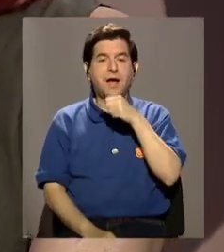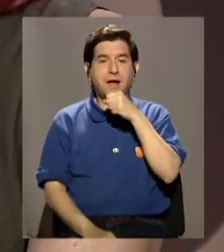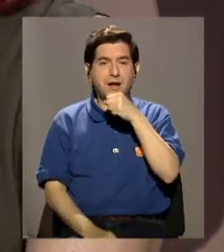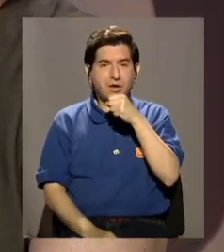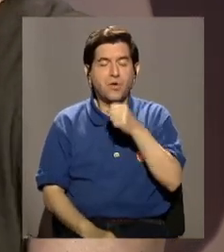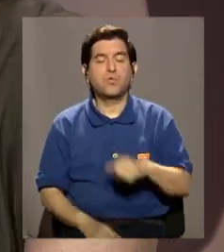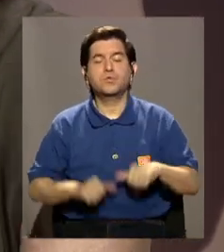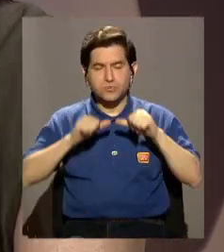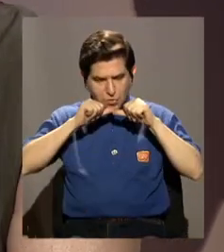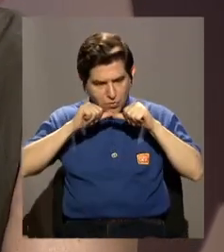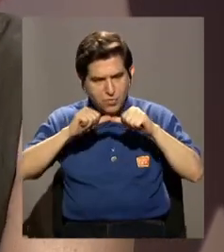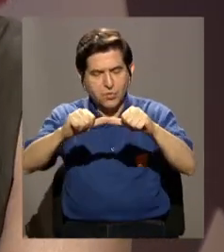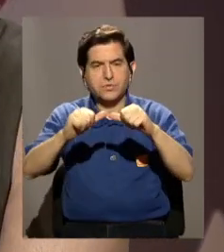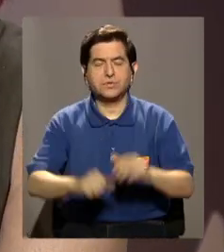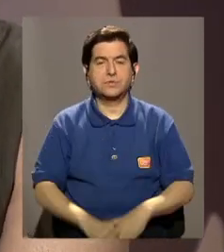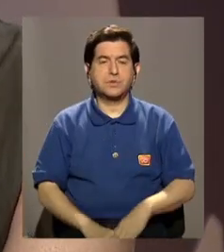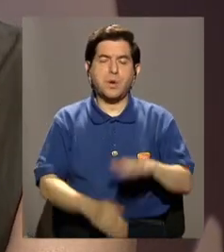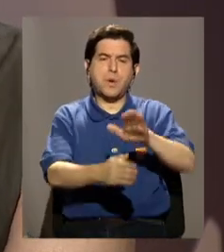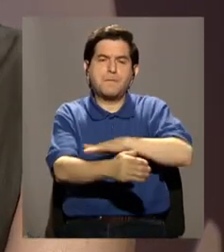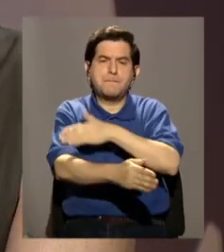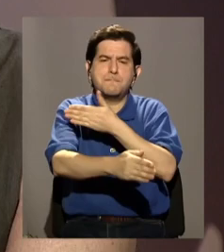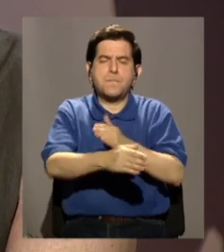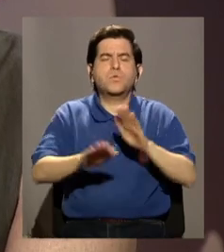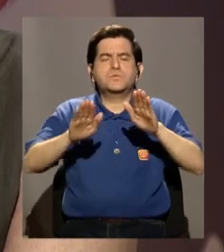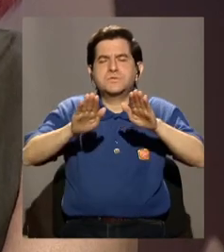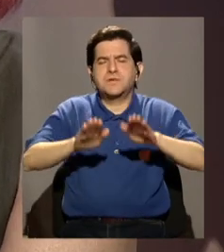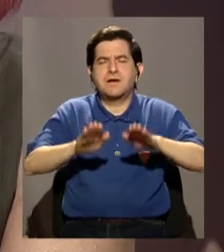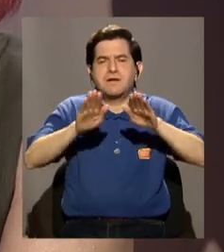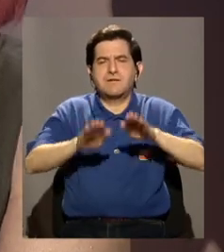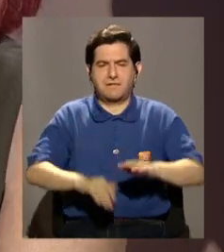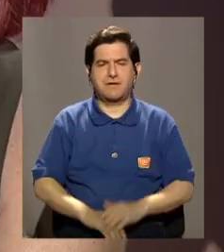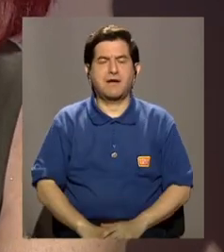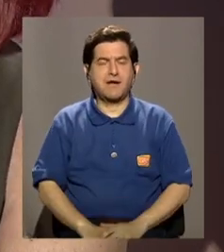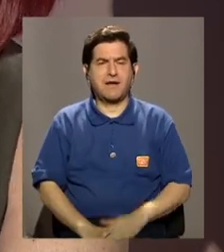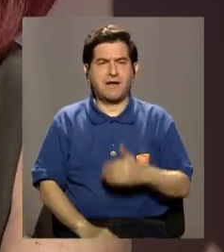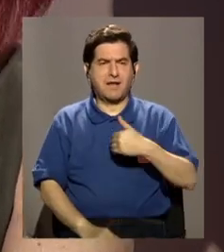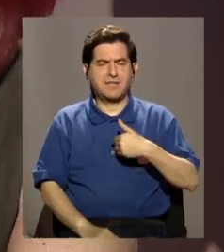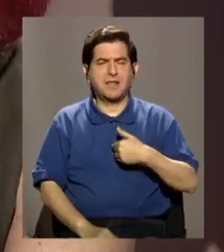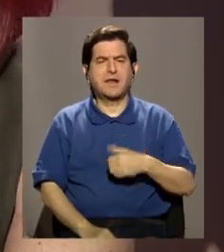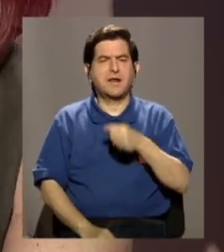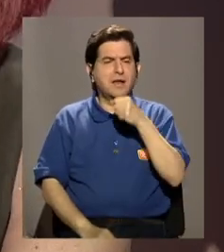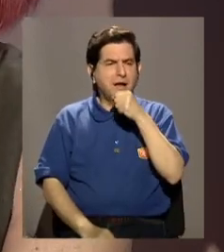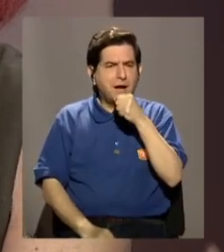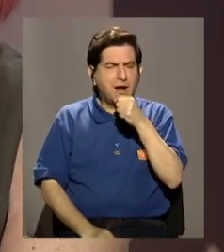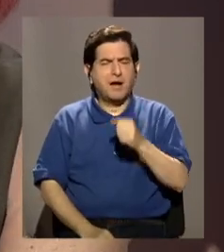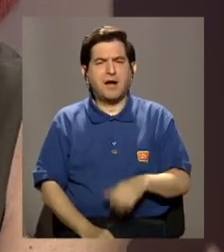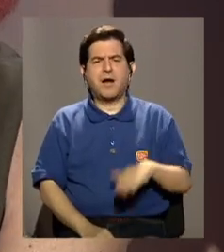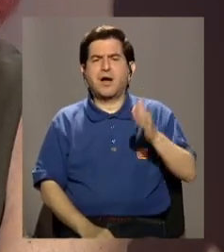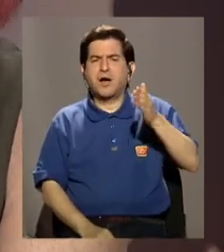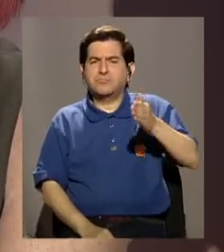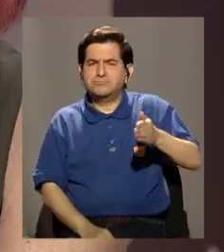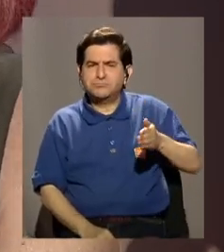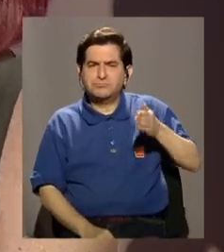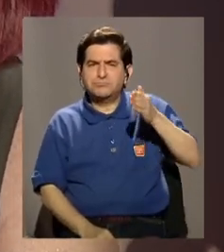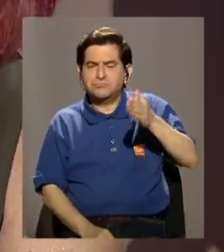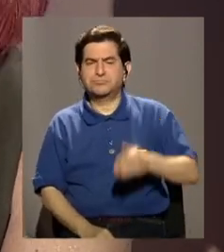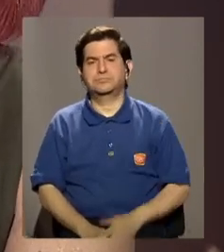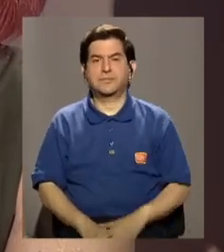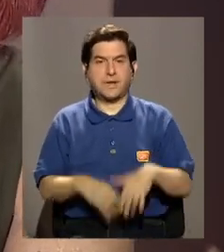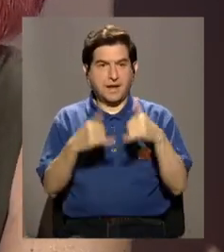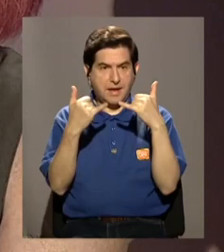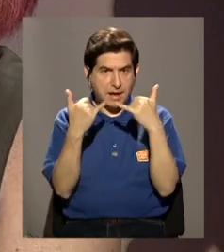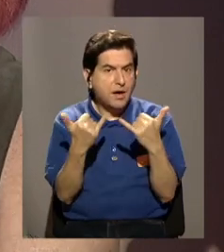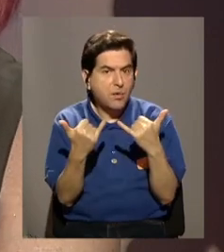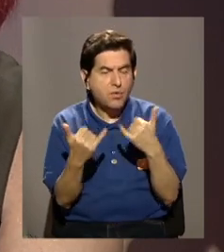era con una música mucho más pausada con una locución mucho más lenta y aquí